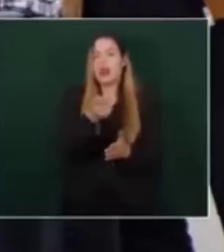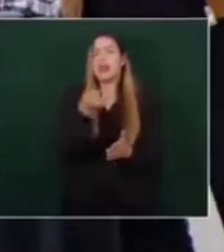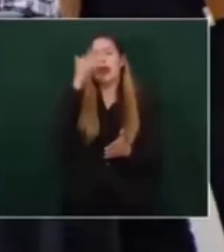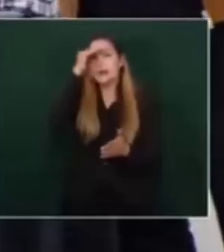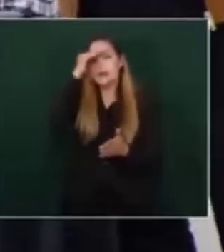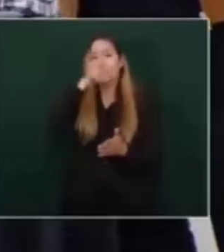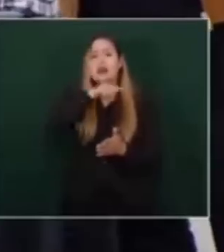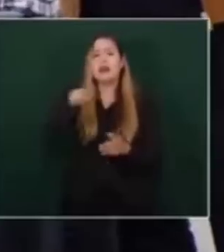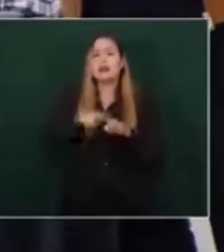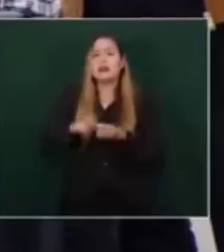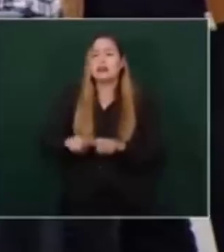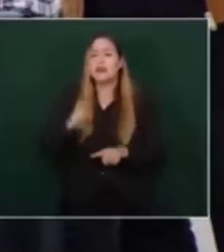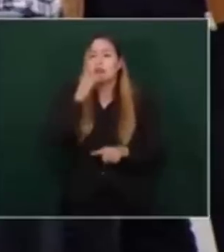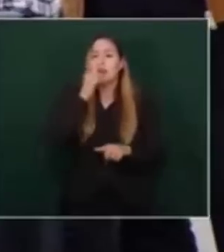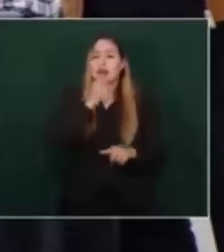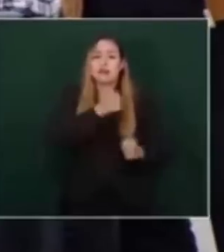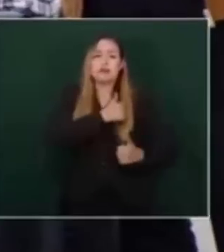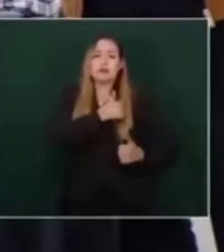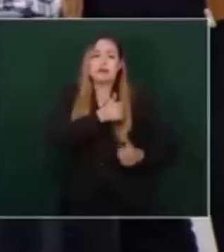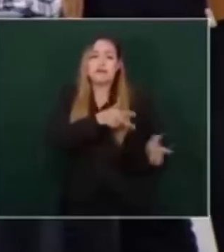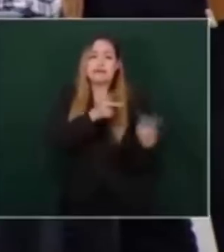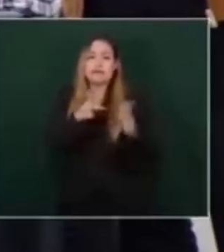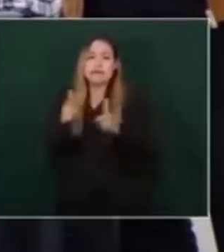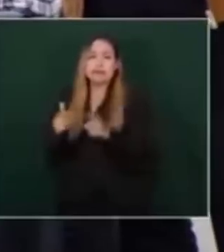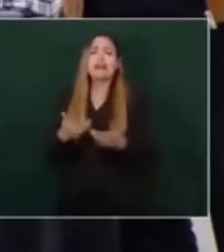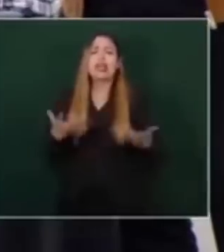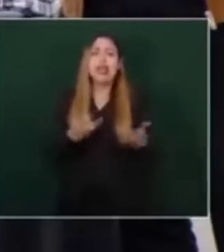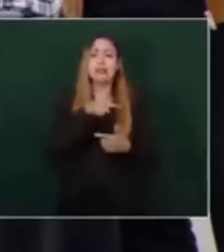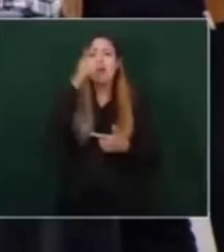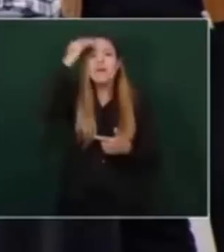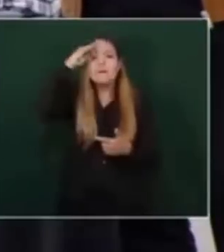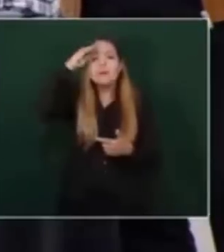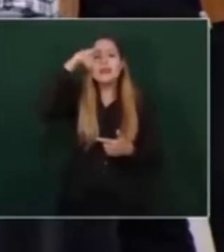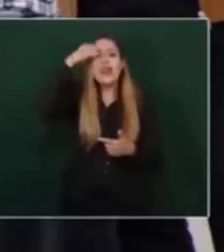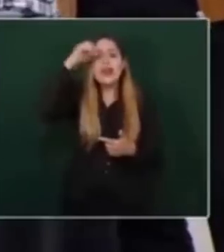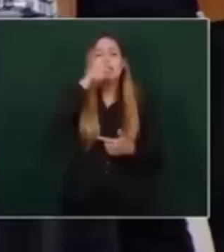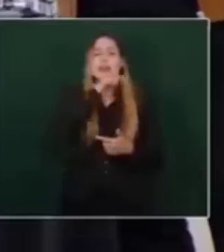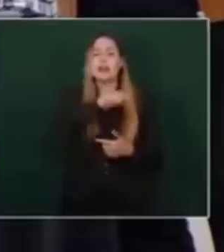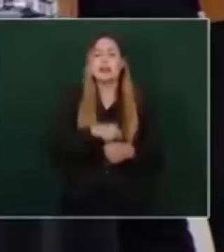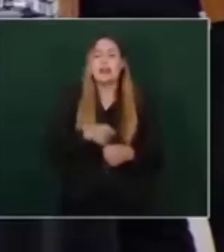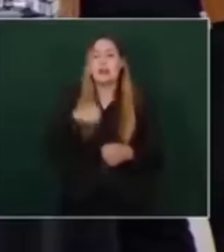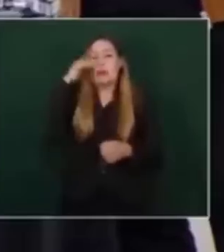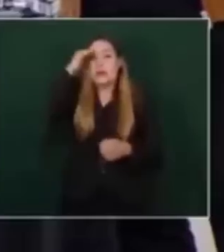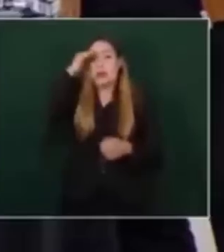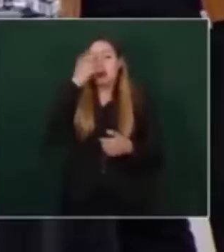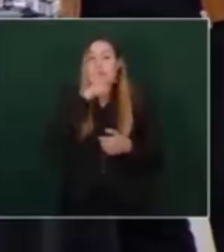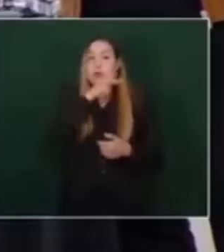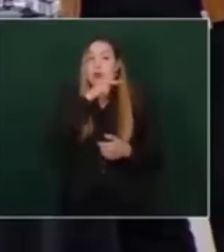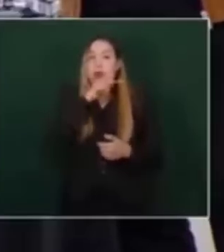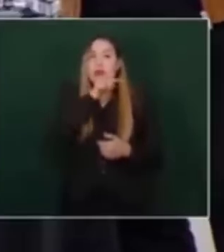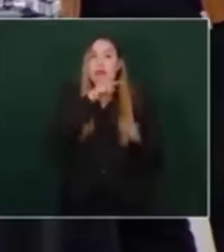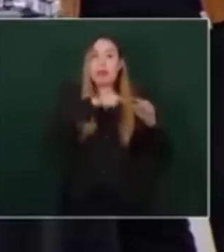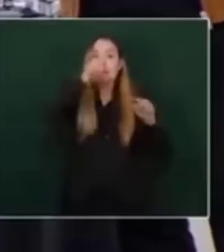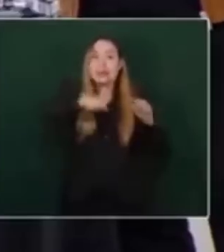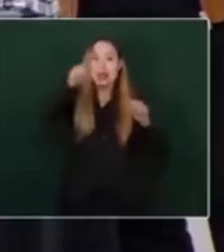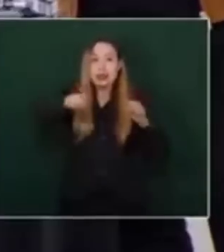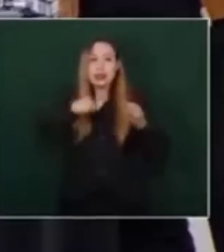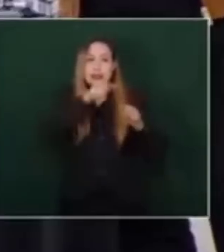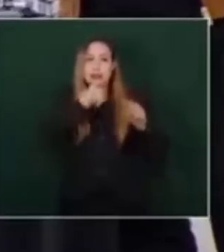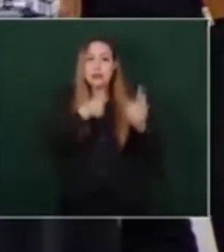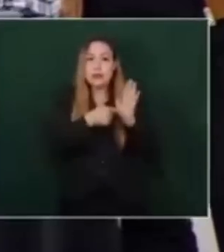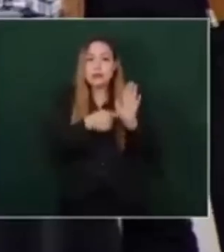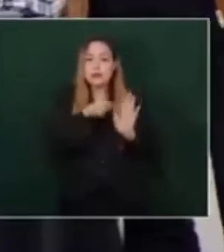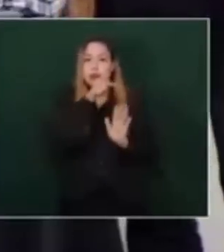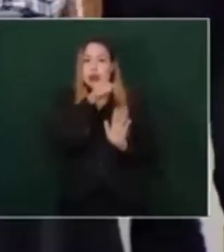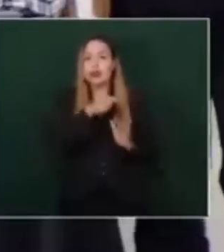ser, en cierto grado, me imagino yo, incómodo para ellos que suceda este tipo de cosas. Sus estadísticas hablan por usted y por